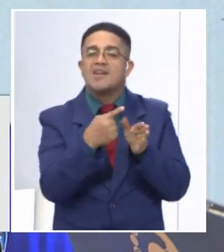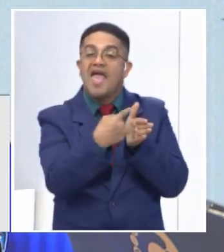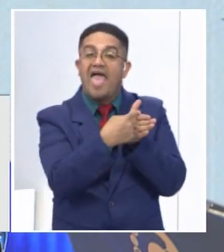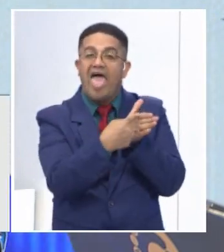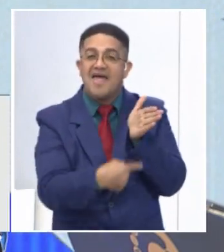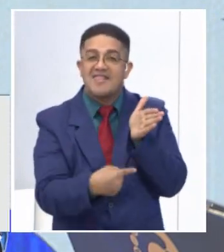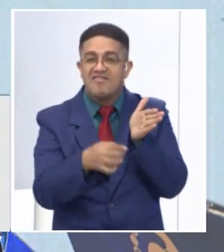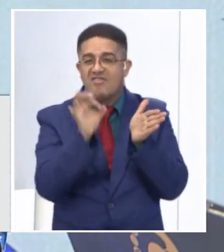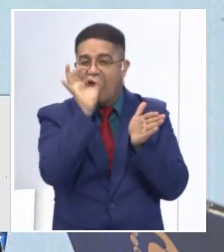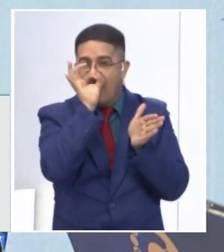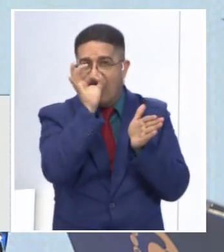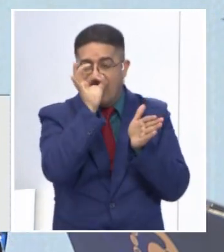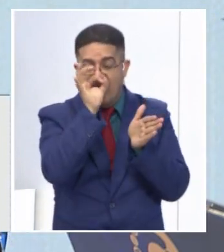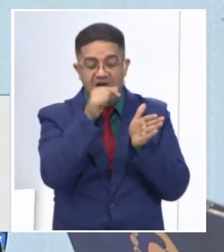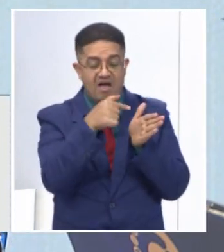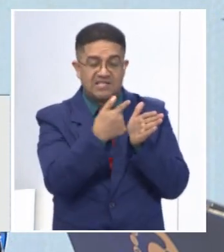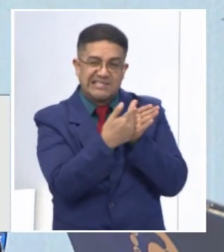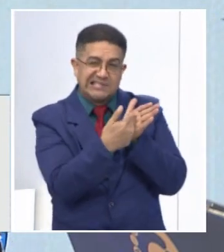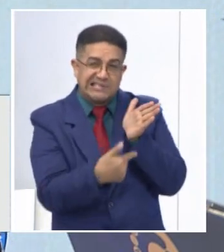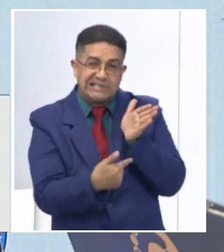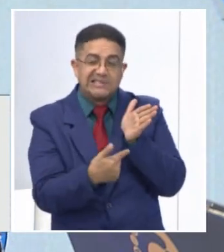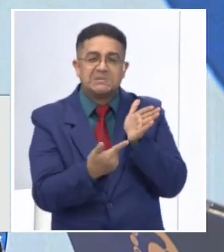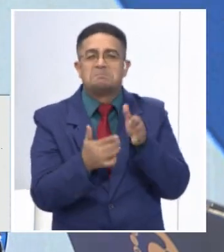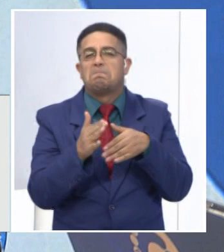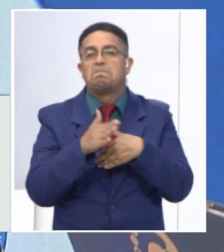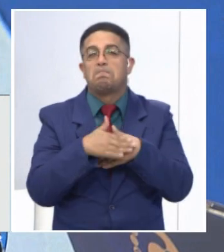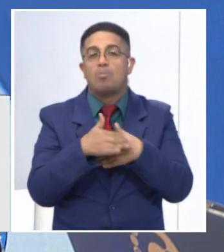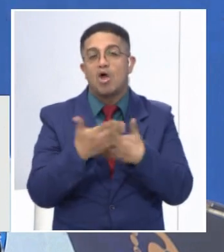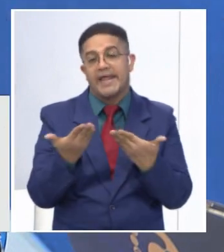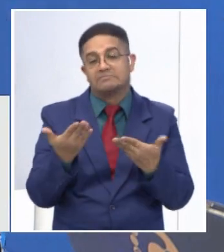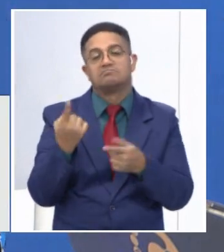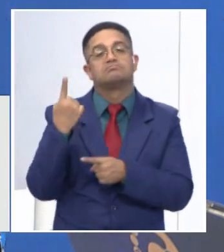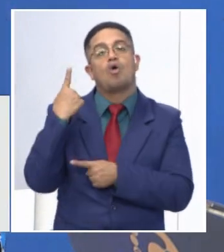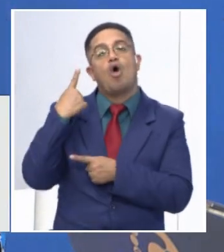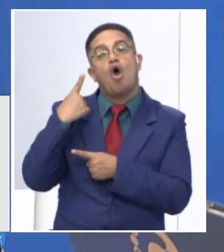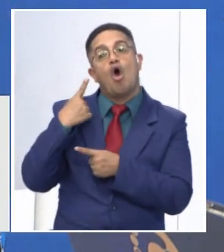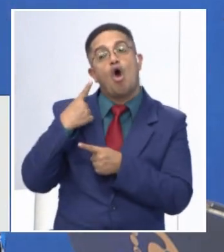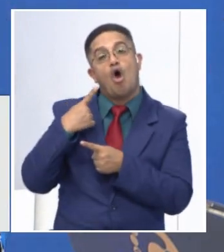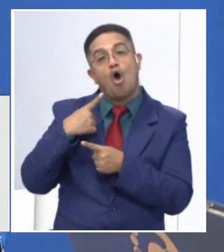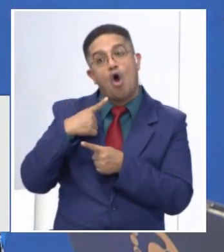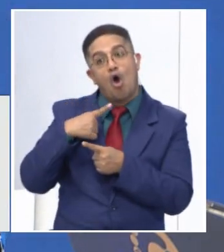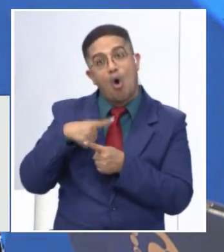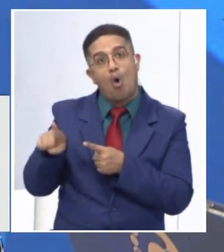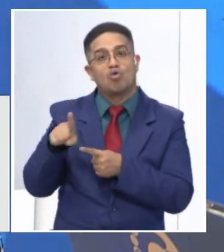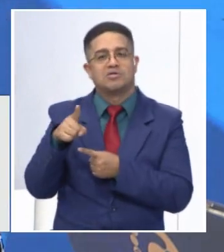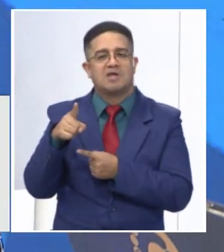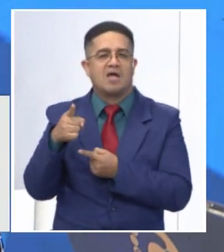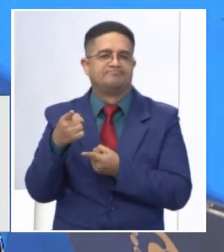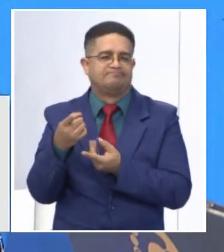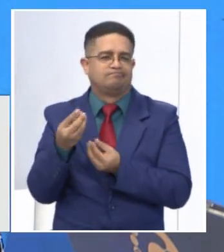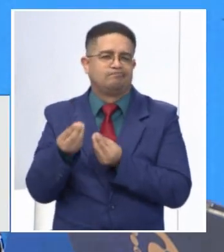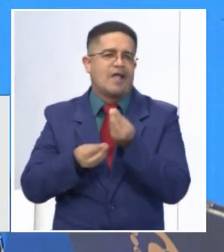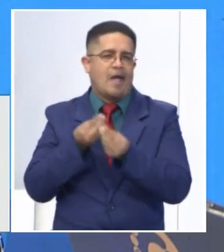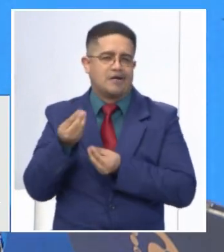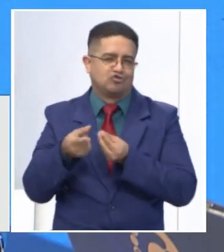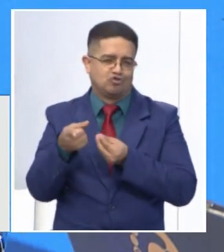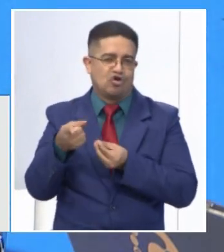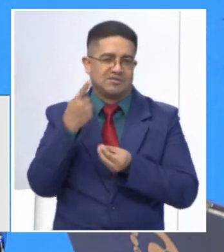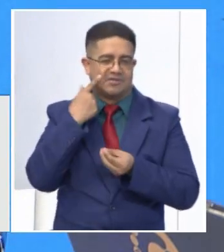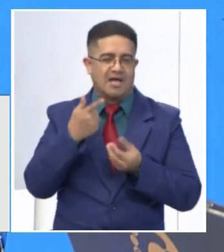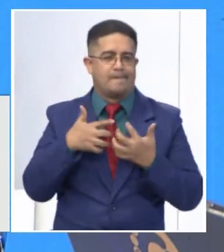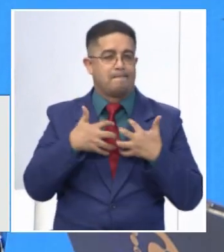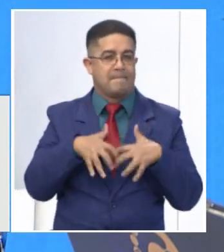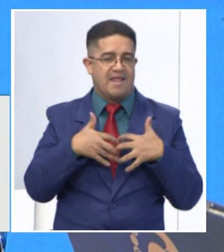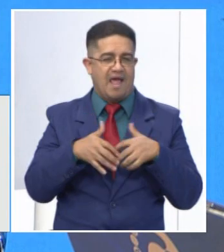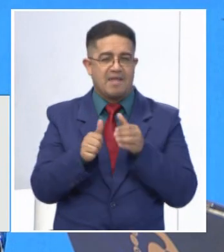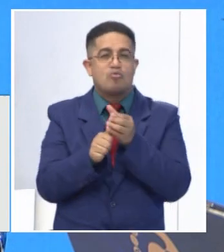ano y es más bien la consecuencia de otro tipo de acciones o de efectos que se producen a nivel de lo que es el mecanismo de la